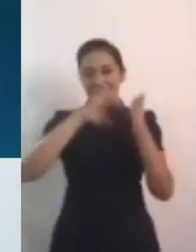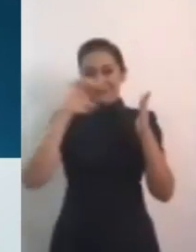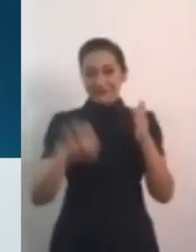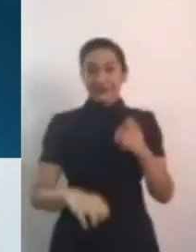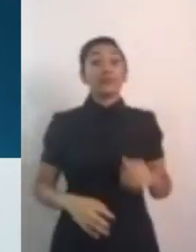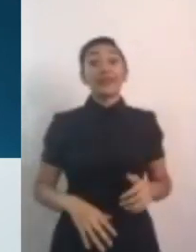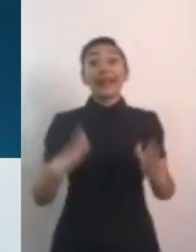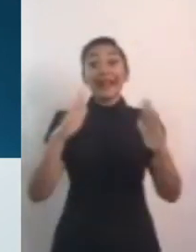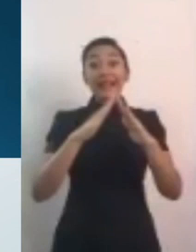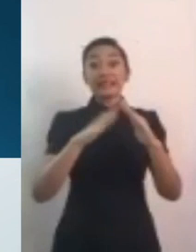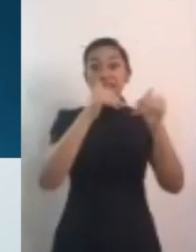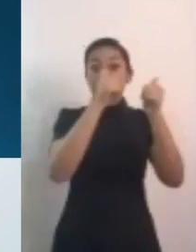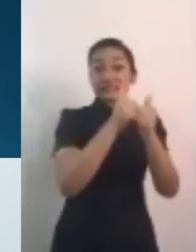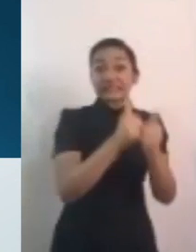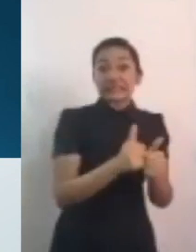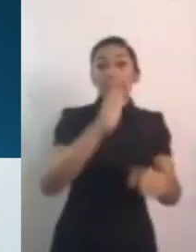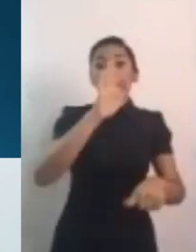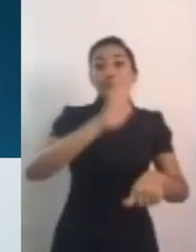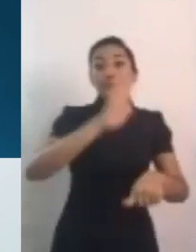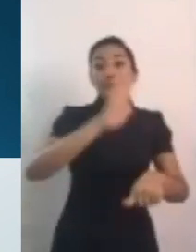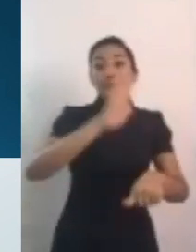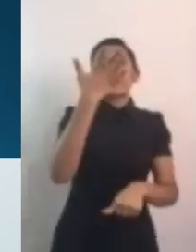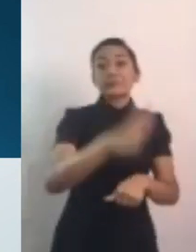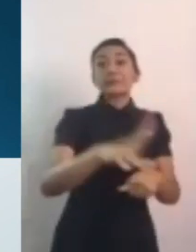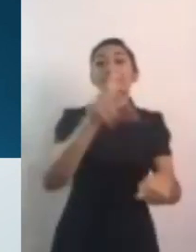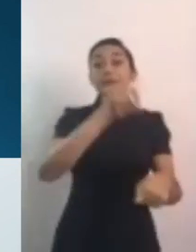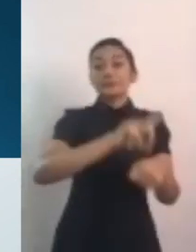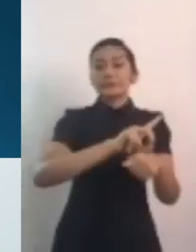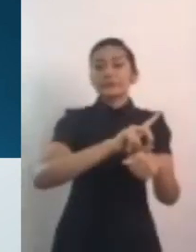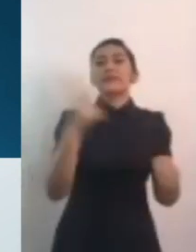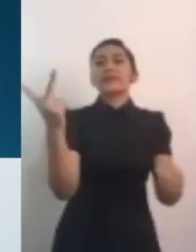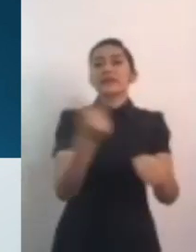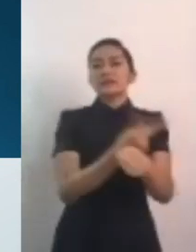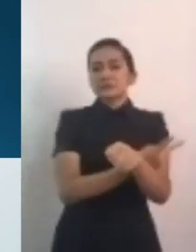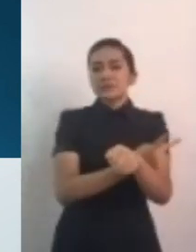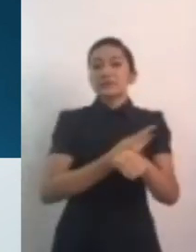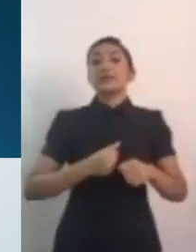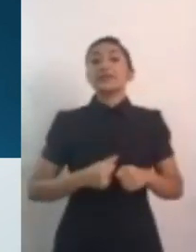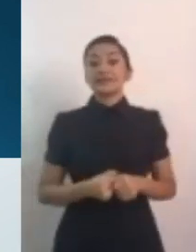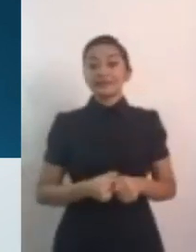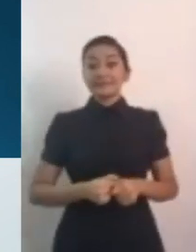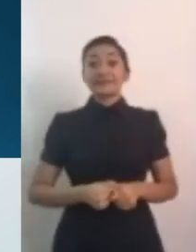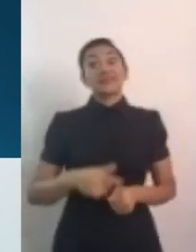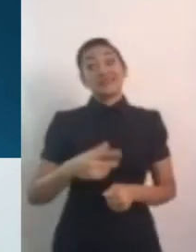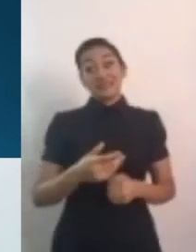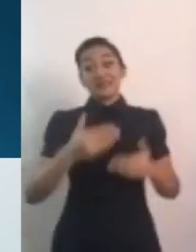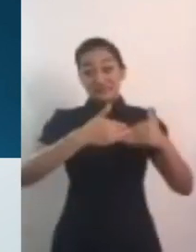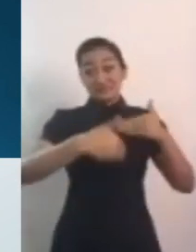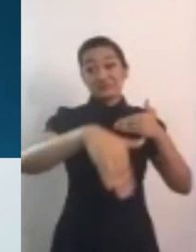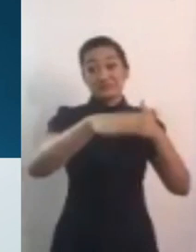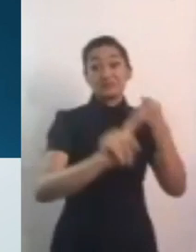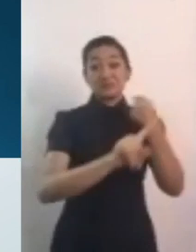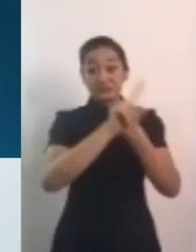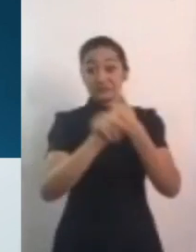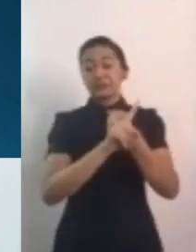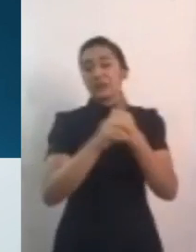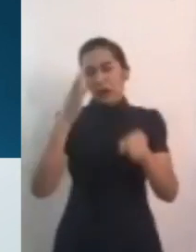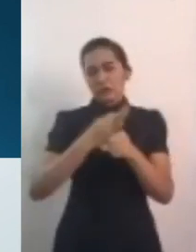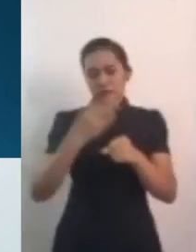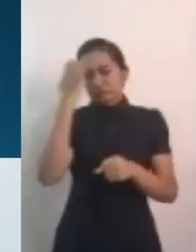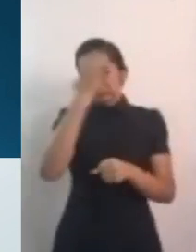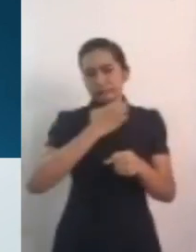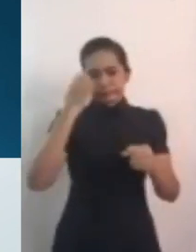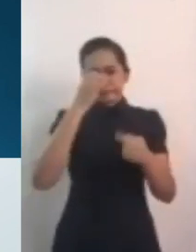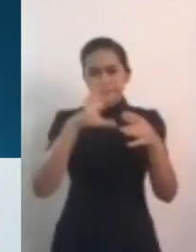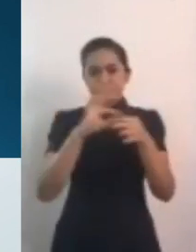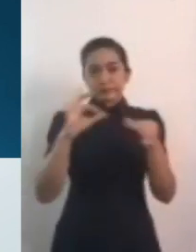lo que se ha encontrado en la literatura de investigación, estamos hablando de investigaciones recientes hechas este año, los